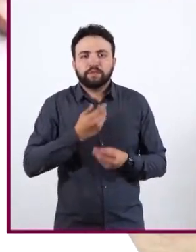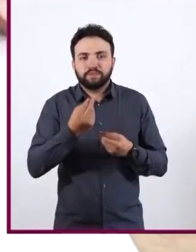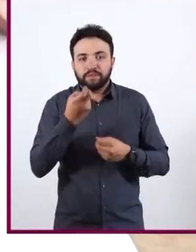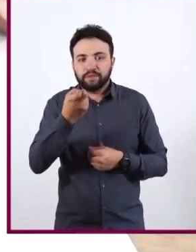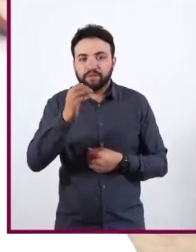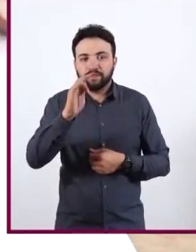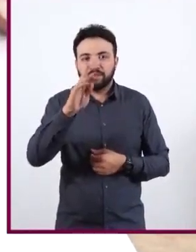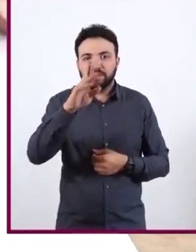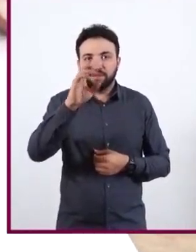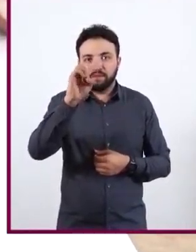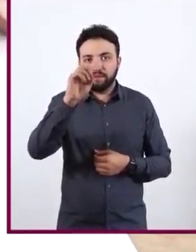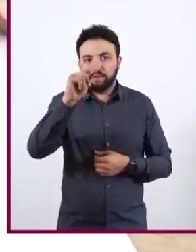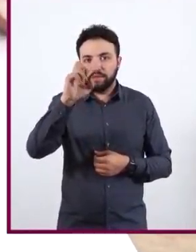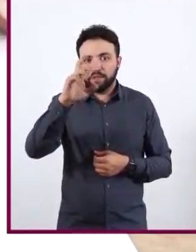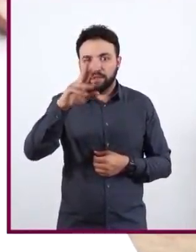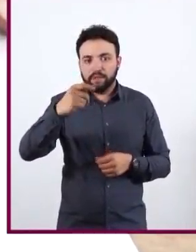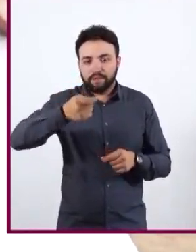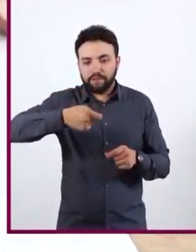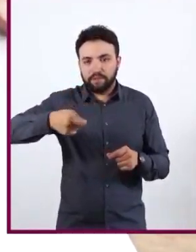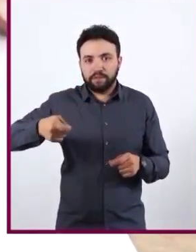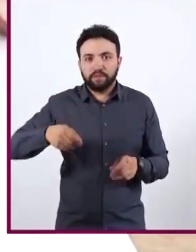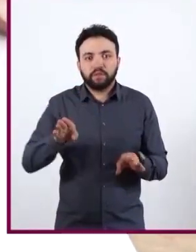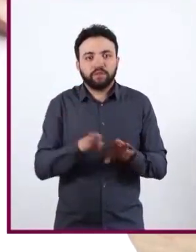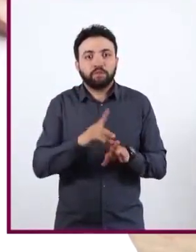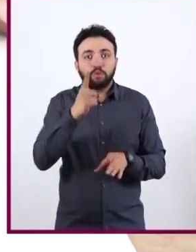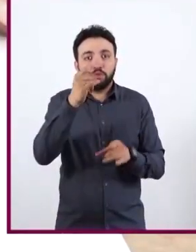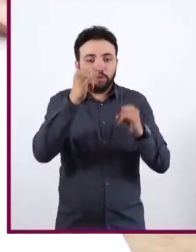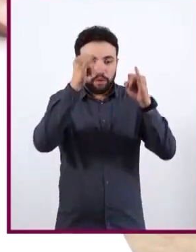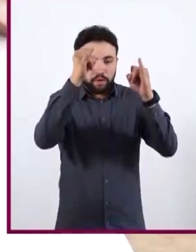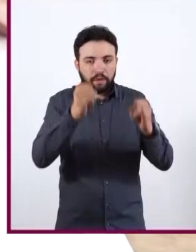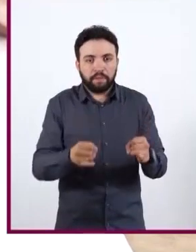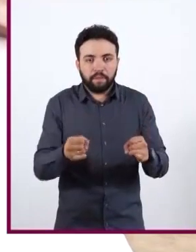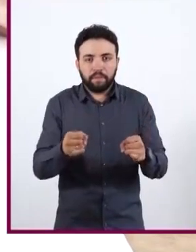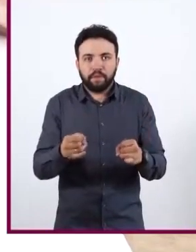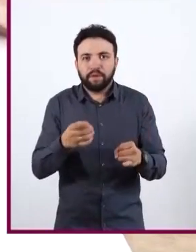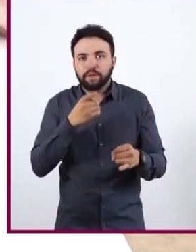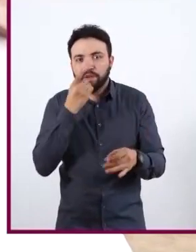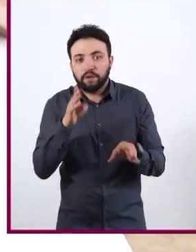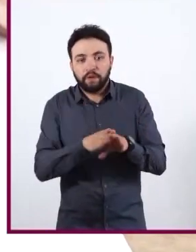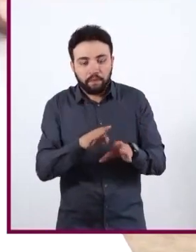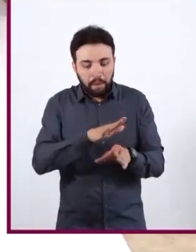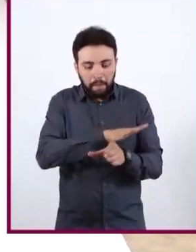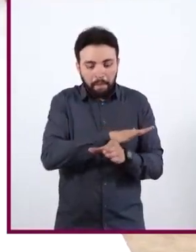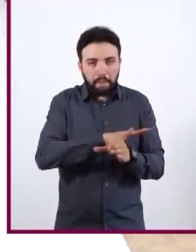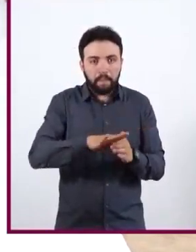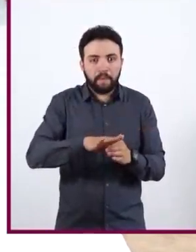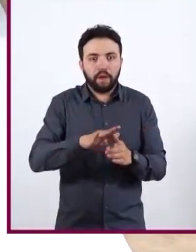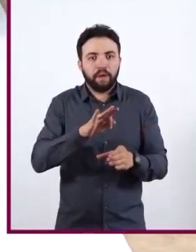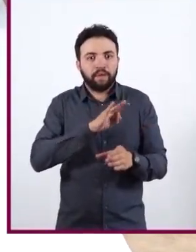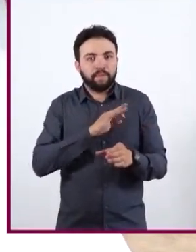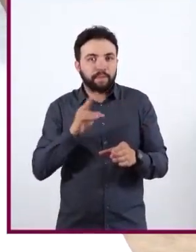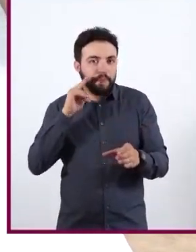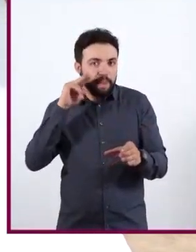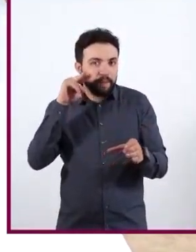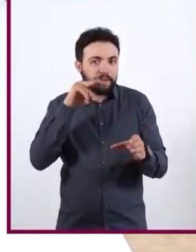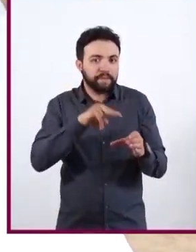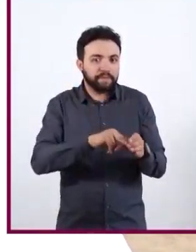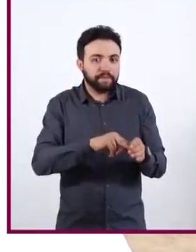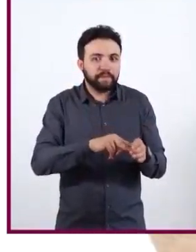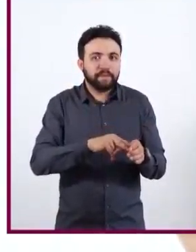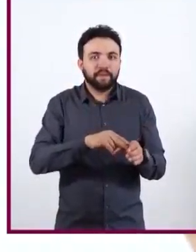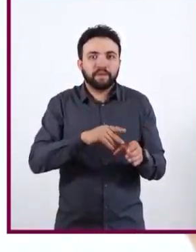Y lo que me gusta mucho del frottage es que de una imagen que en realidad es plana,